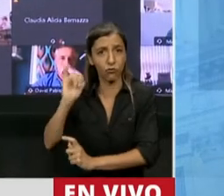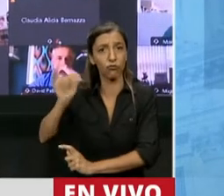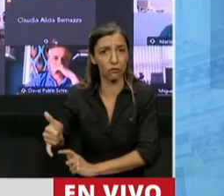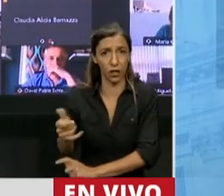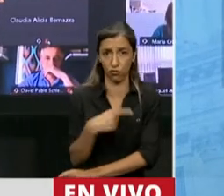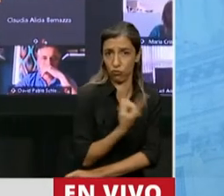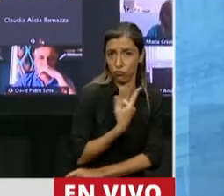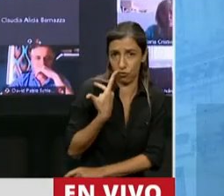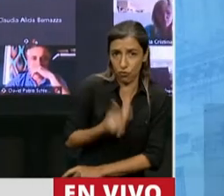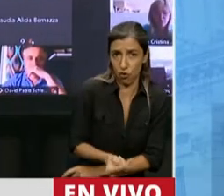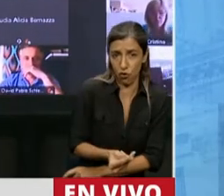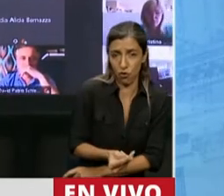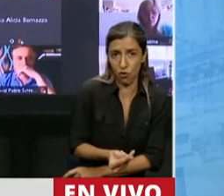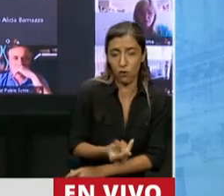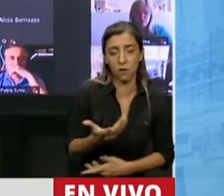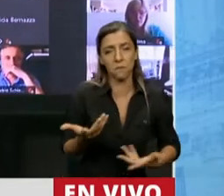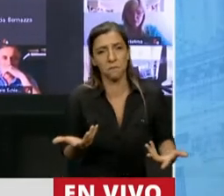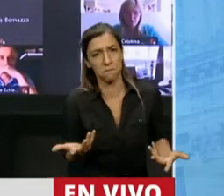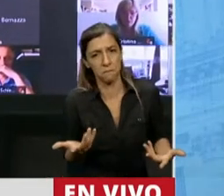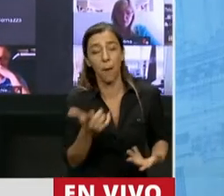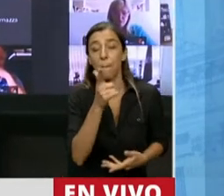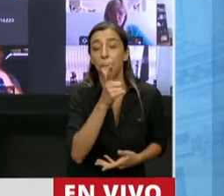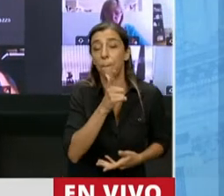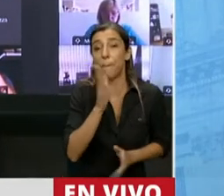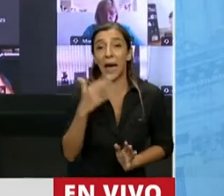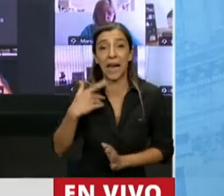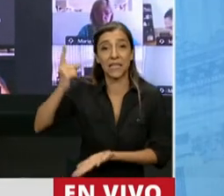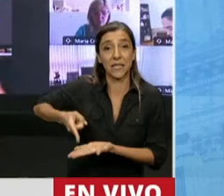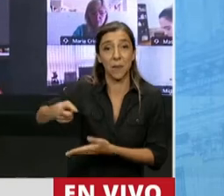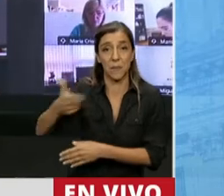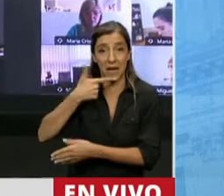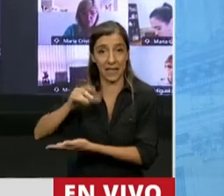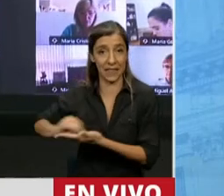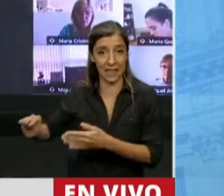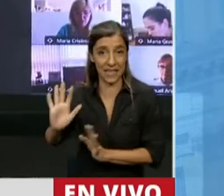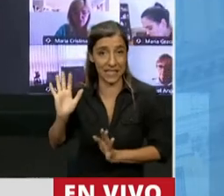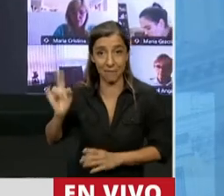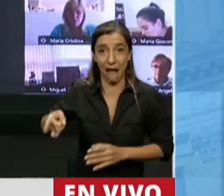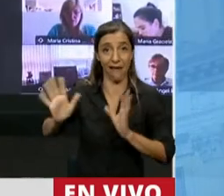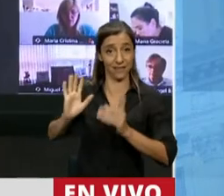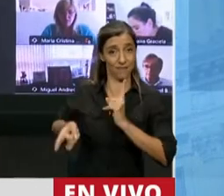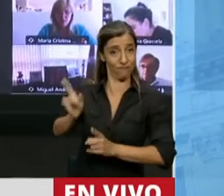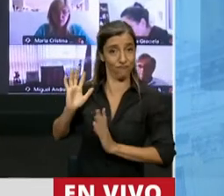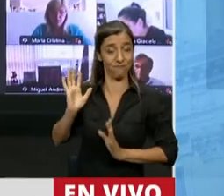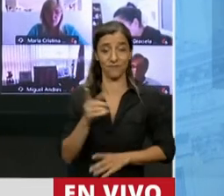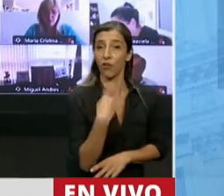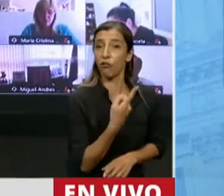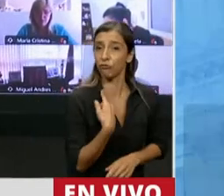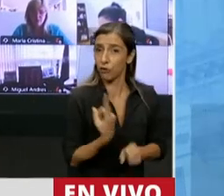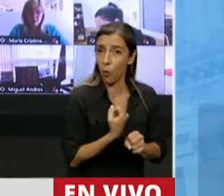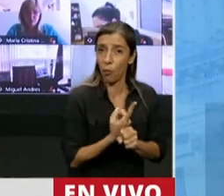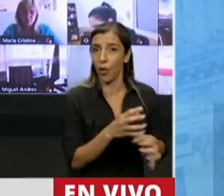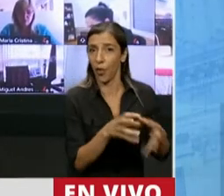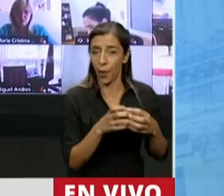¿sí? Parece que de allí vienen las órdenes. Por otro lado, tampoco nosotros